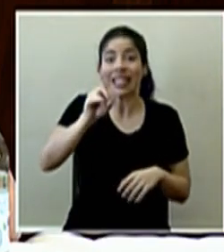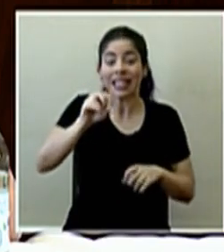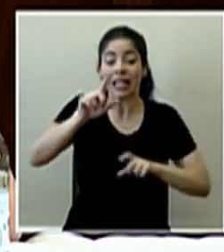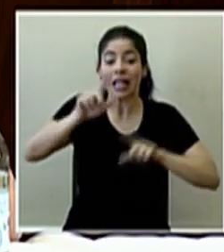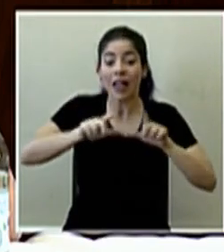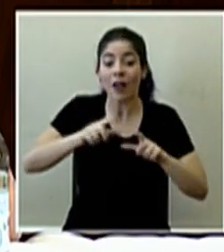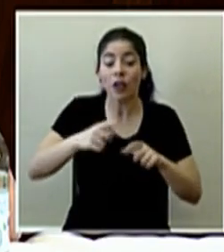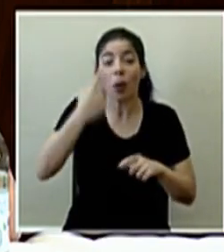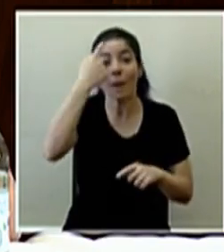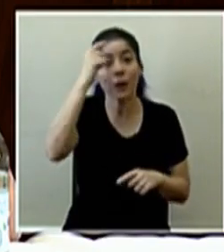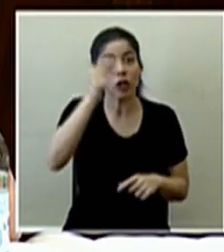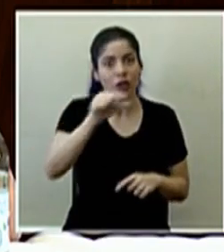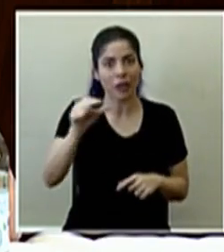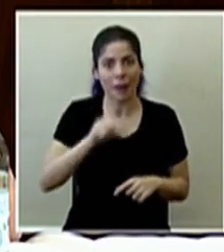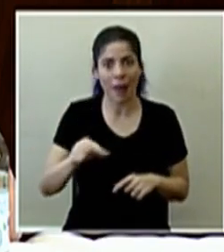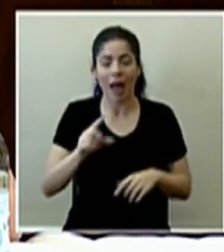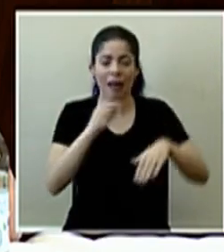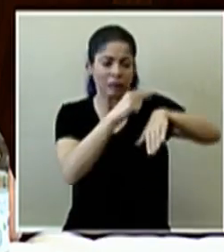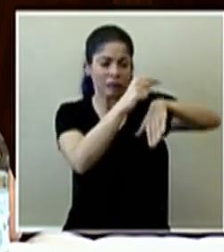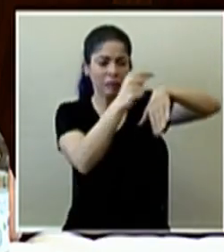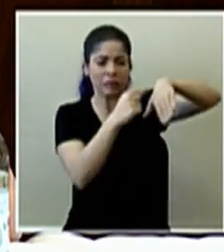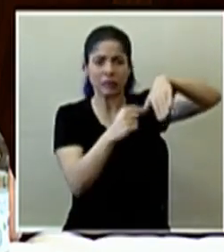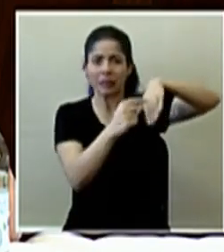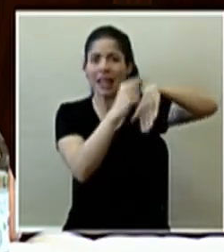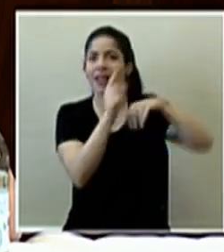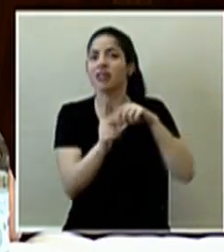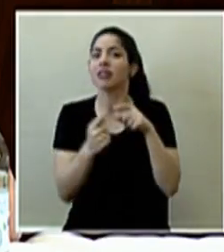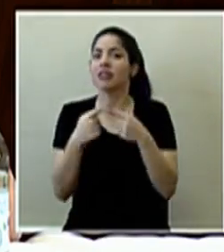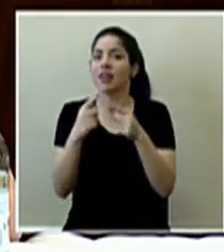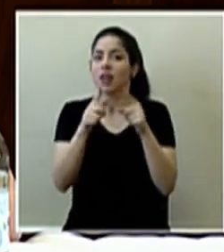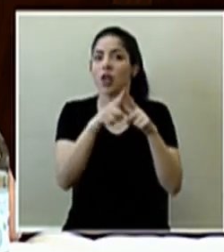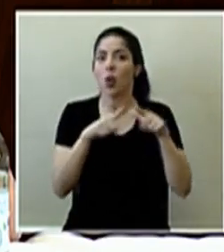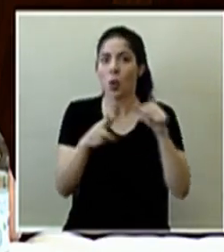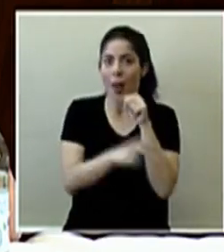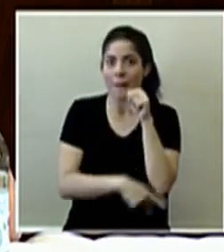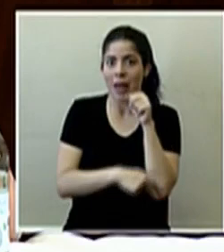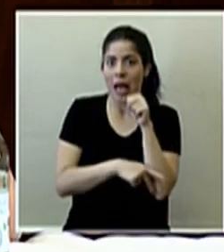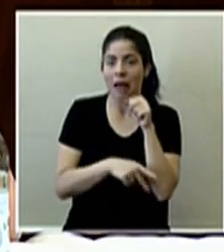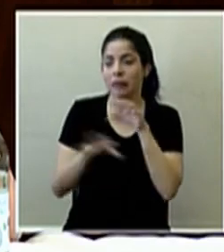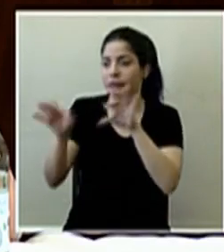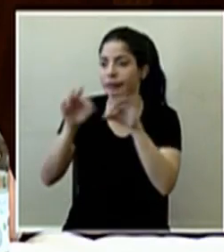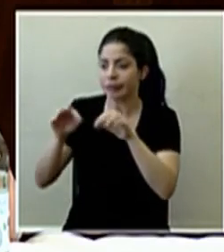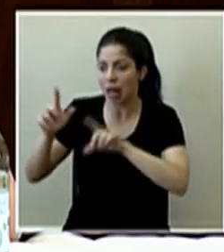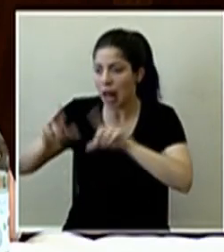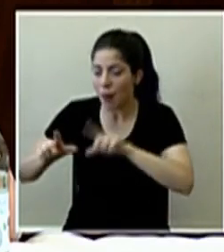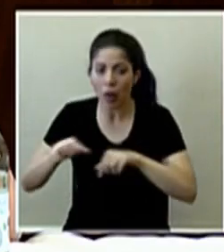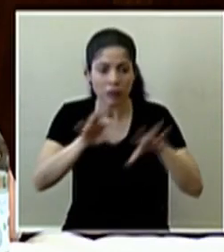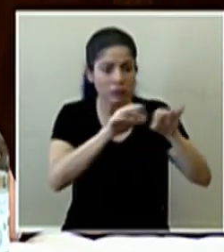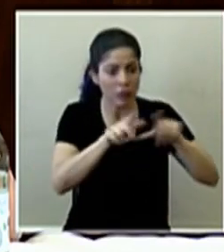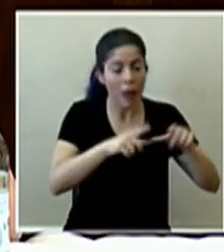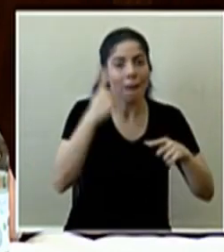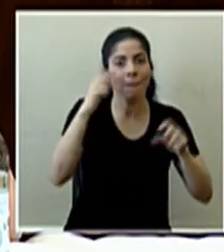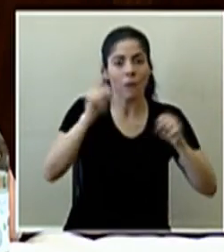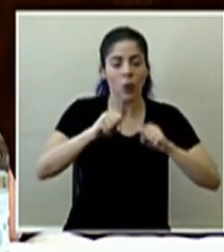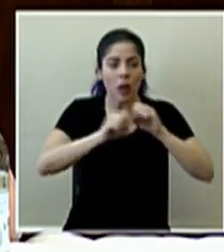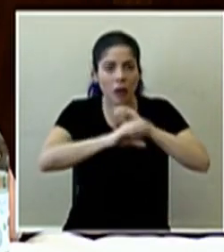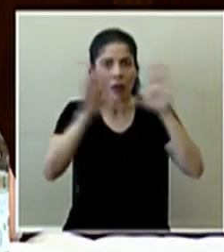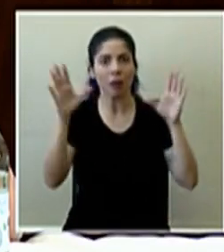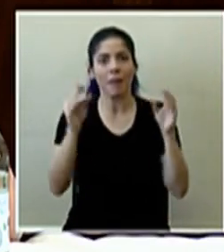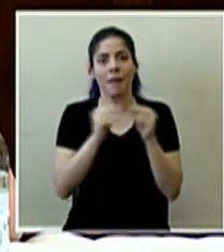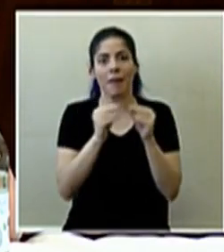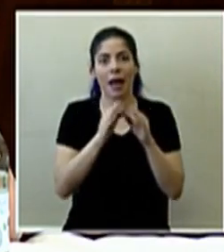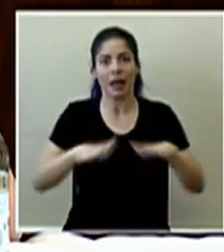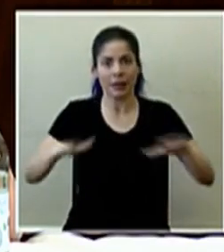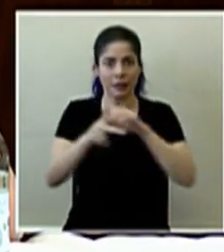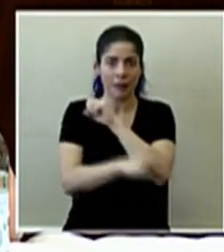semanalmente en diferentes puntos del país para tener verdaderamente una fotografía grande del país, pero el país tiene